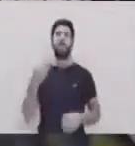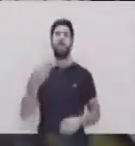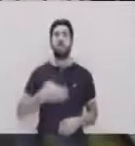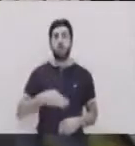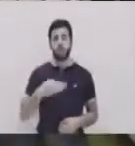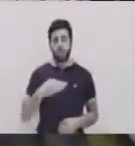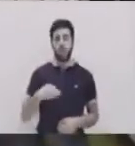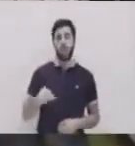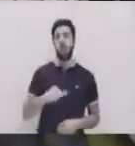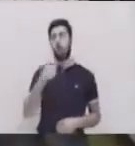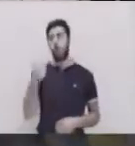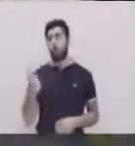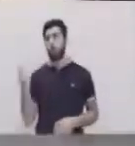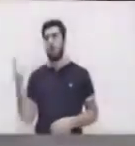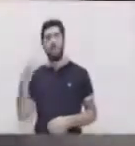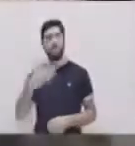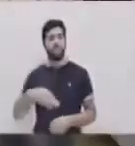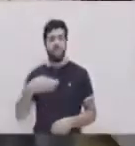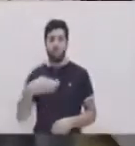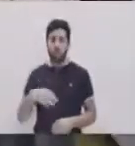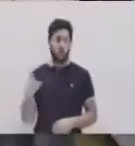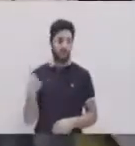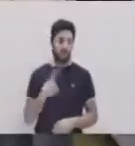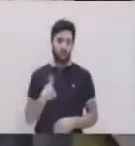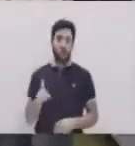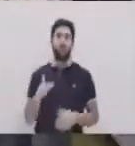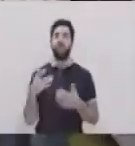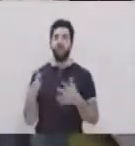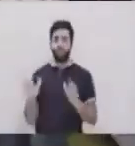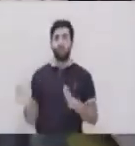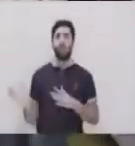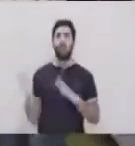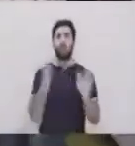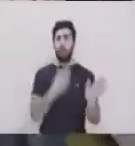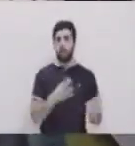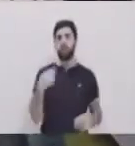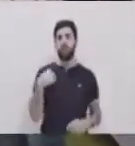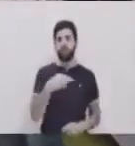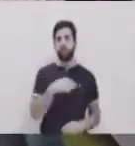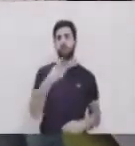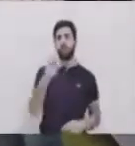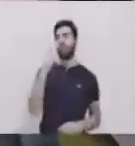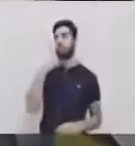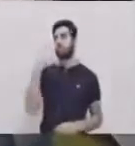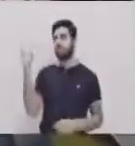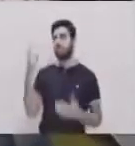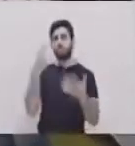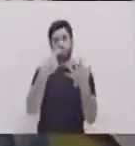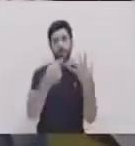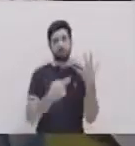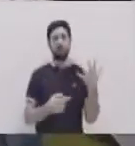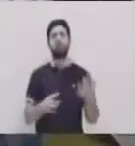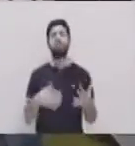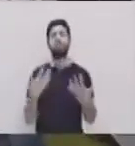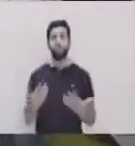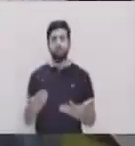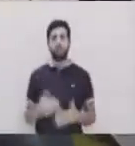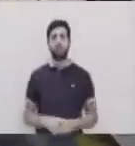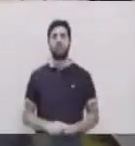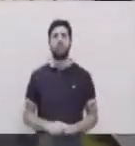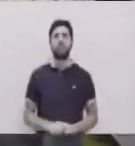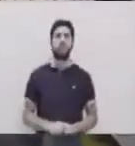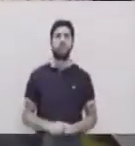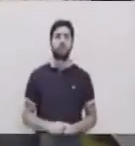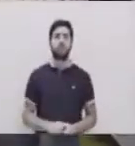alguna forma, y un habla informal. Entonces, continuando con viendo estas características o las diferencias que hay, primero